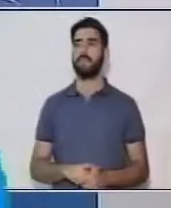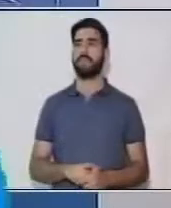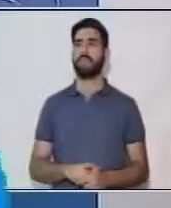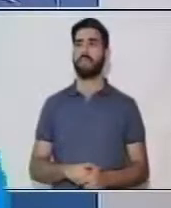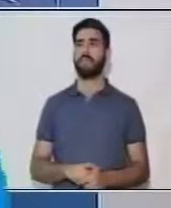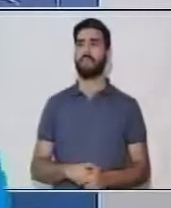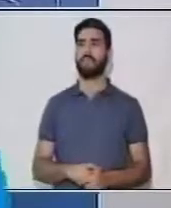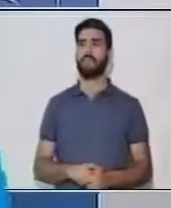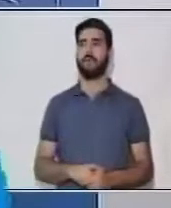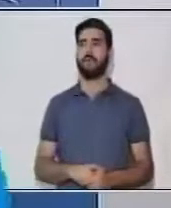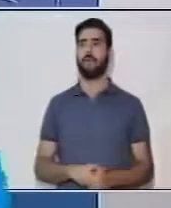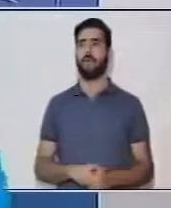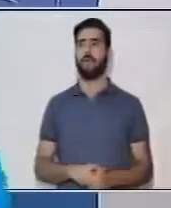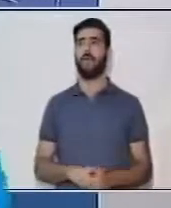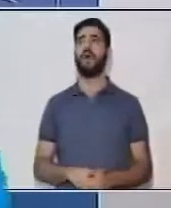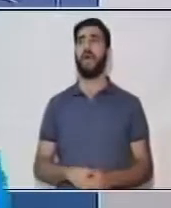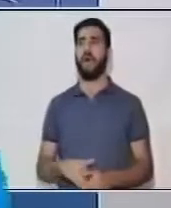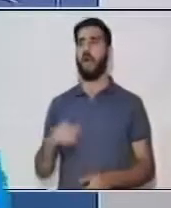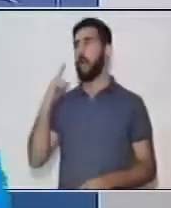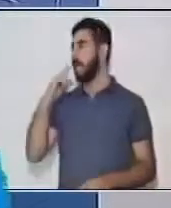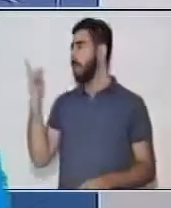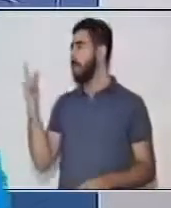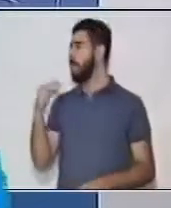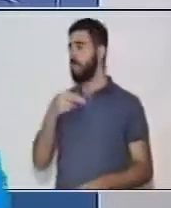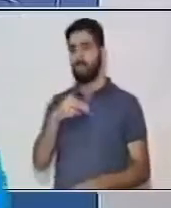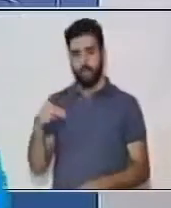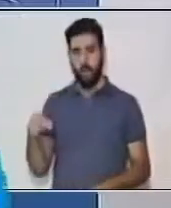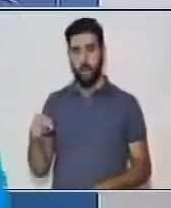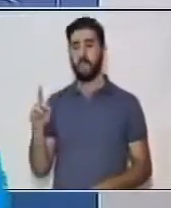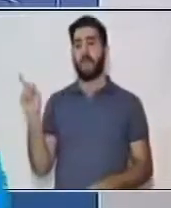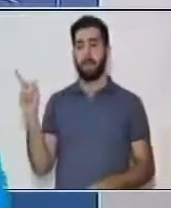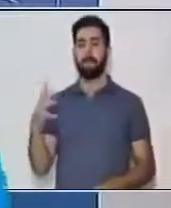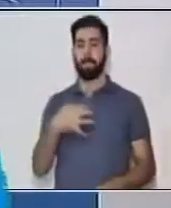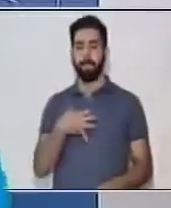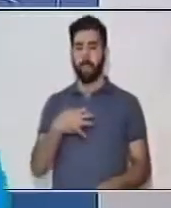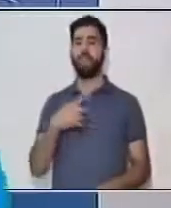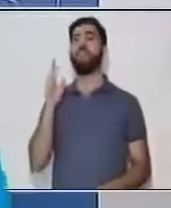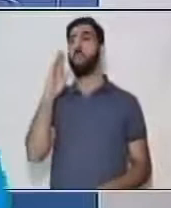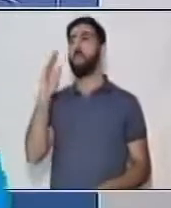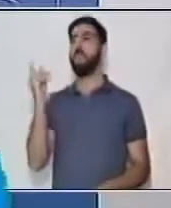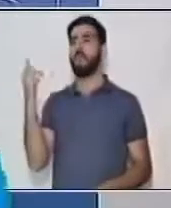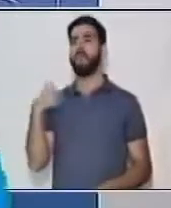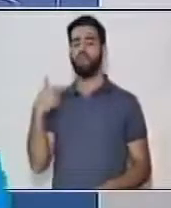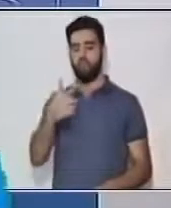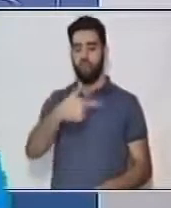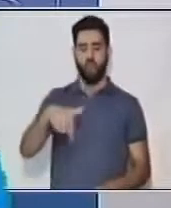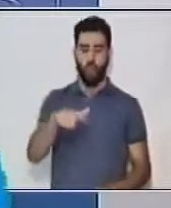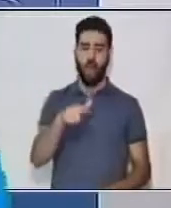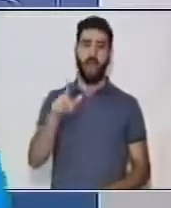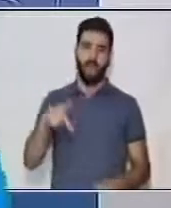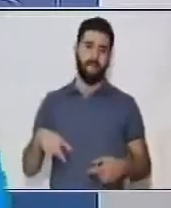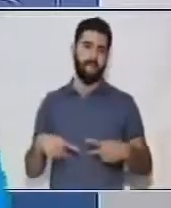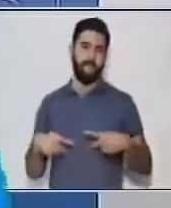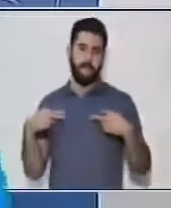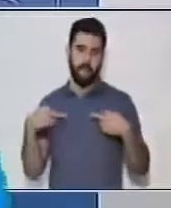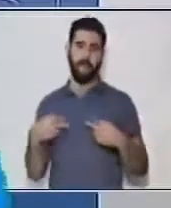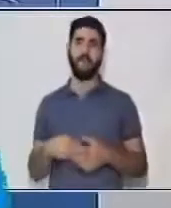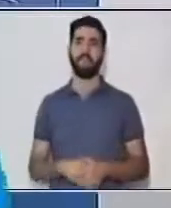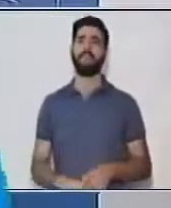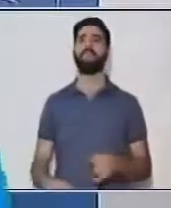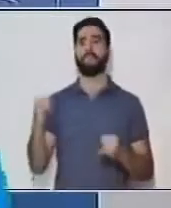Este es un nombre propio porque es el nombre del municipio donde yo vivo. Muy bien. Y por último,